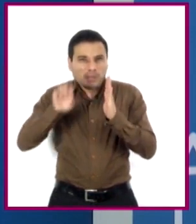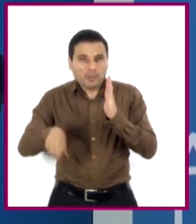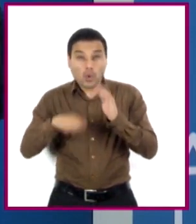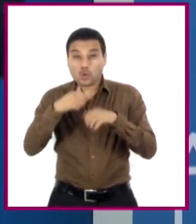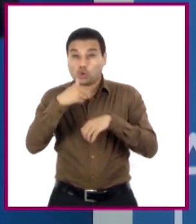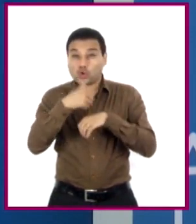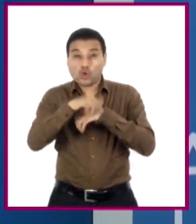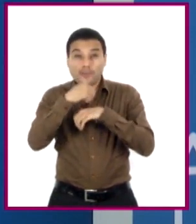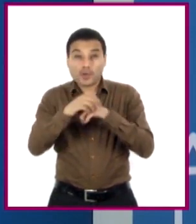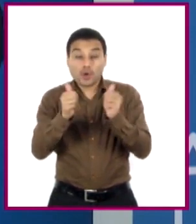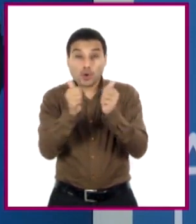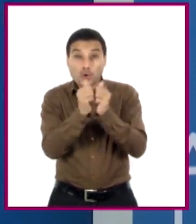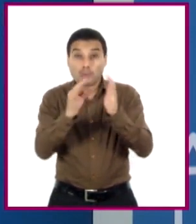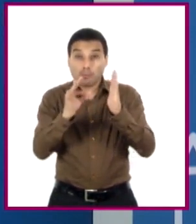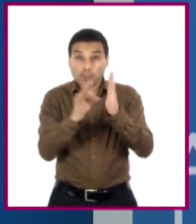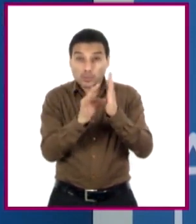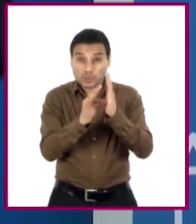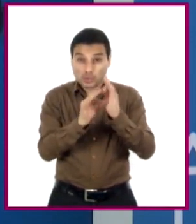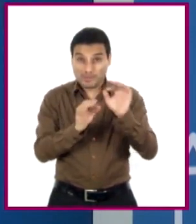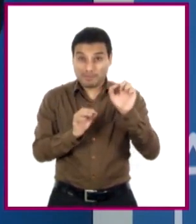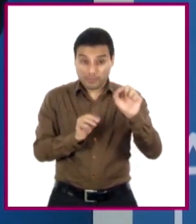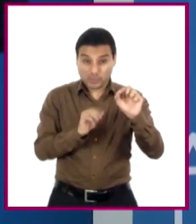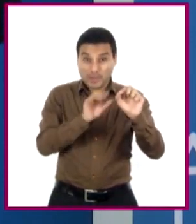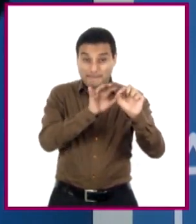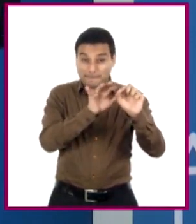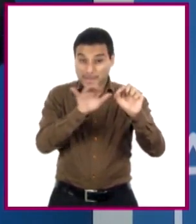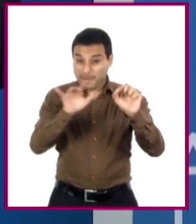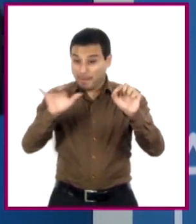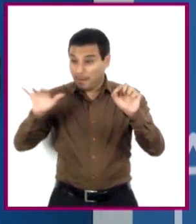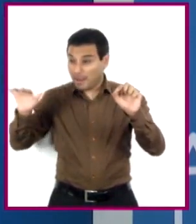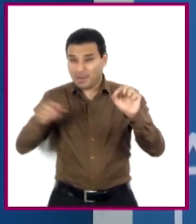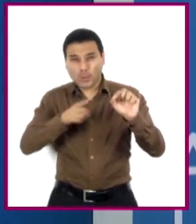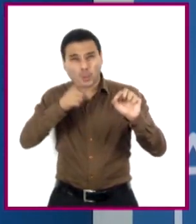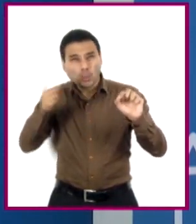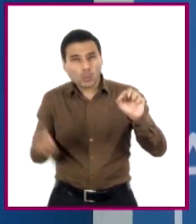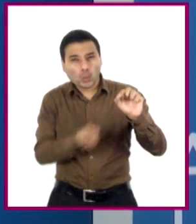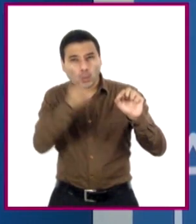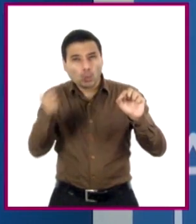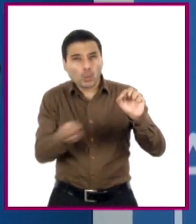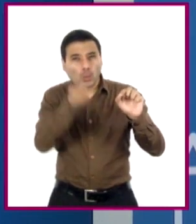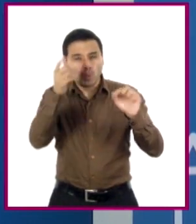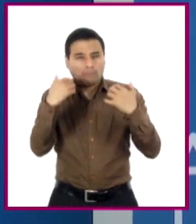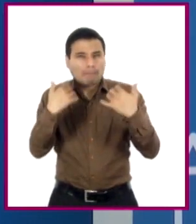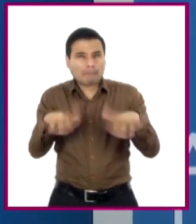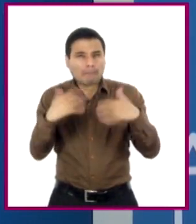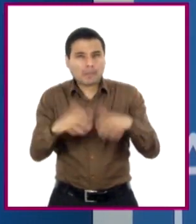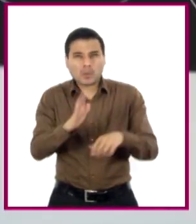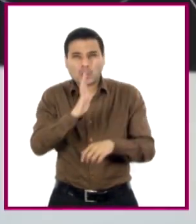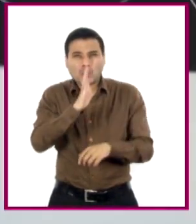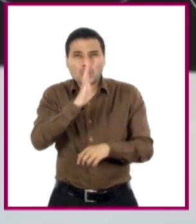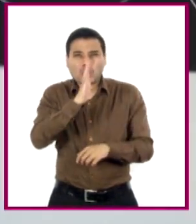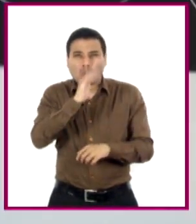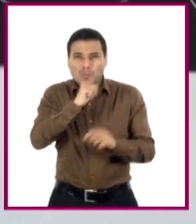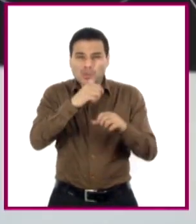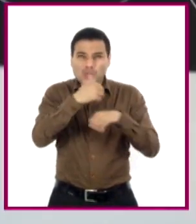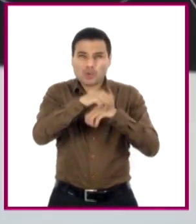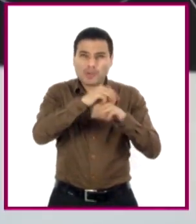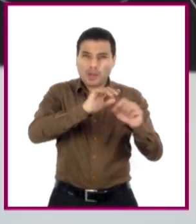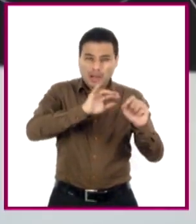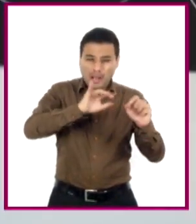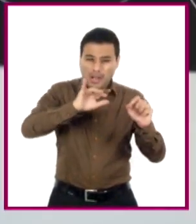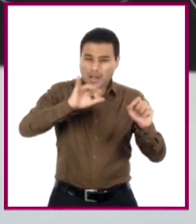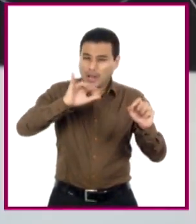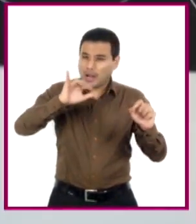fin. Sería kilométrico, como de aquí al sol, dos vueltas, de regreso y podría seguir. Es como el número